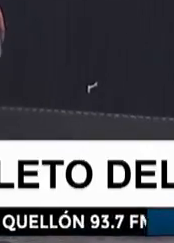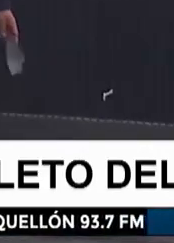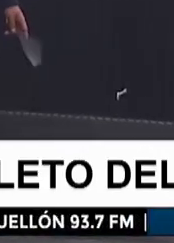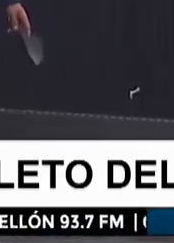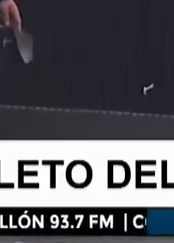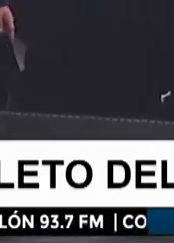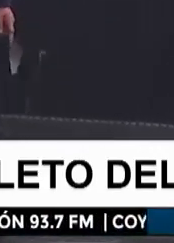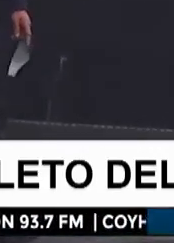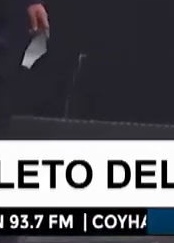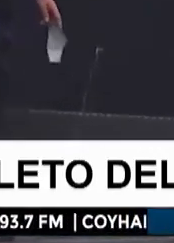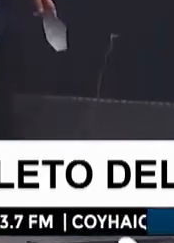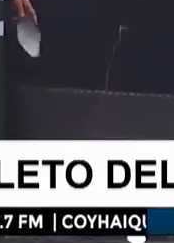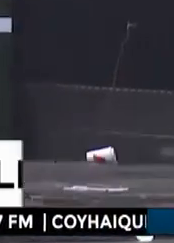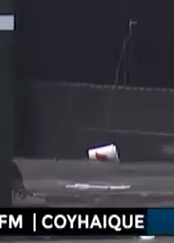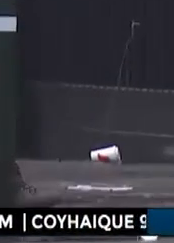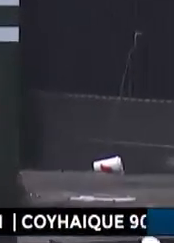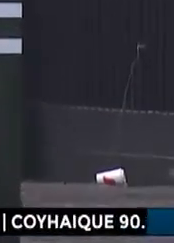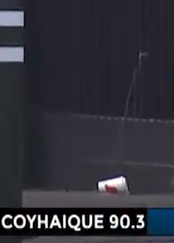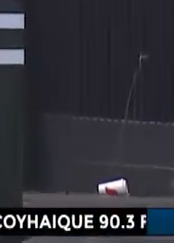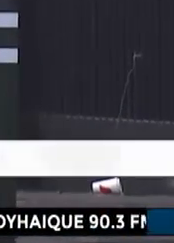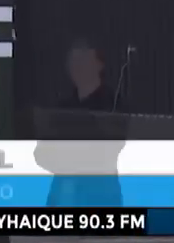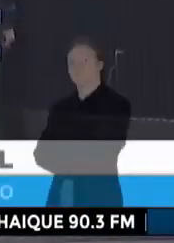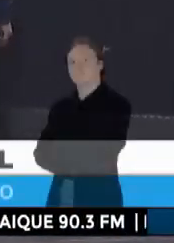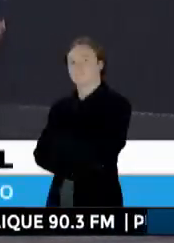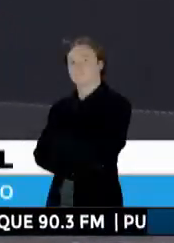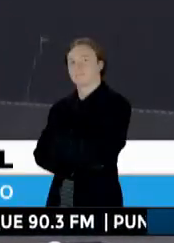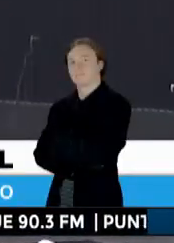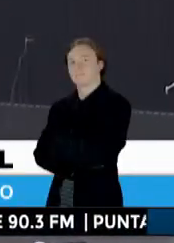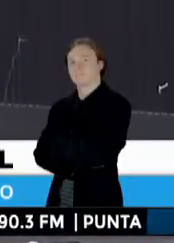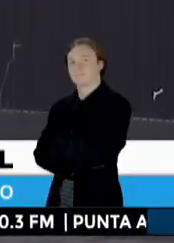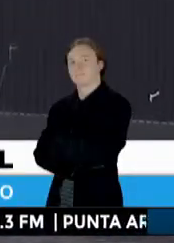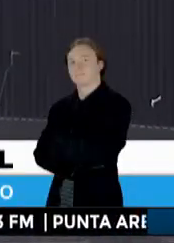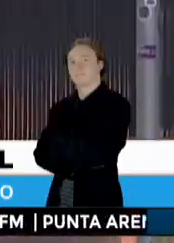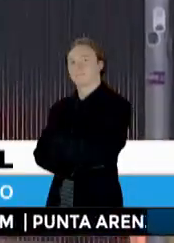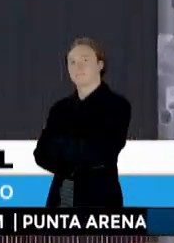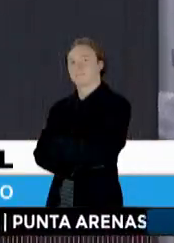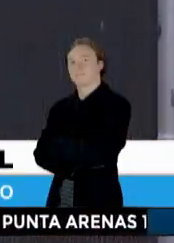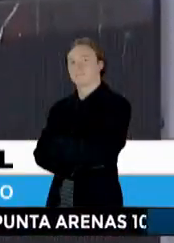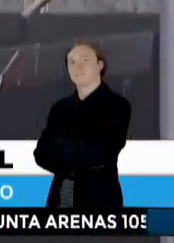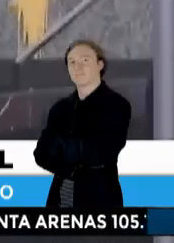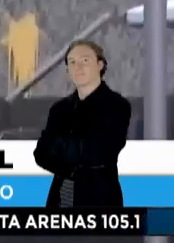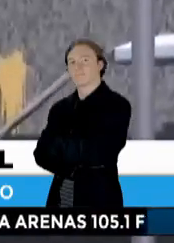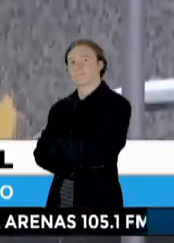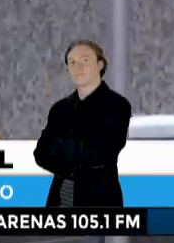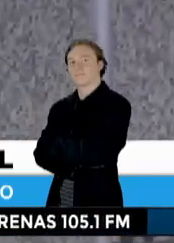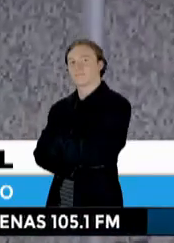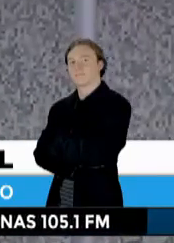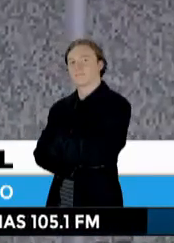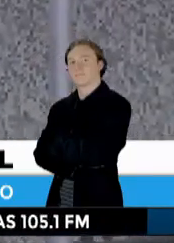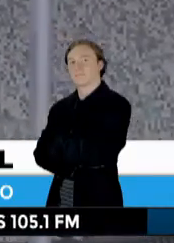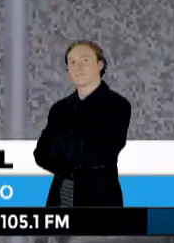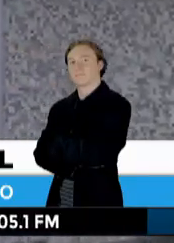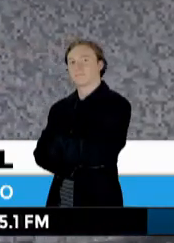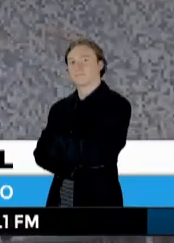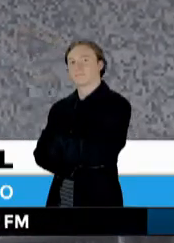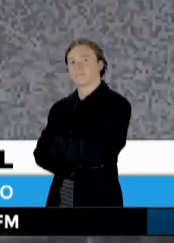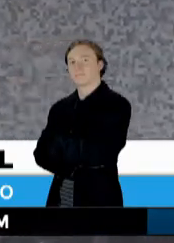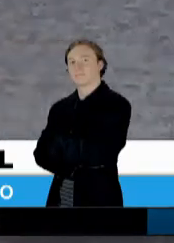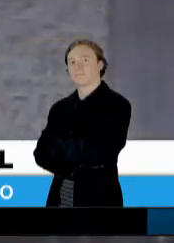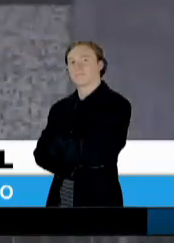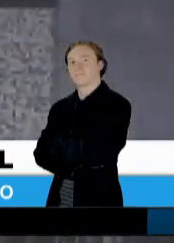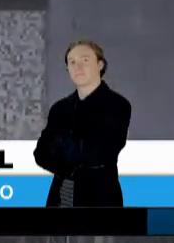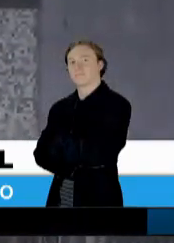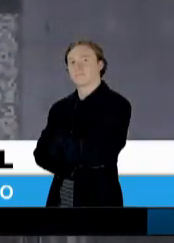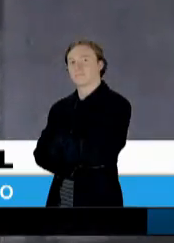esos requerimientos. Gael Palape, vocero de la Asamblea Coordinadora de Estudiantes Secundarios y Secundarias, la ACES, destacó que de momento no han